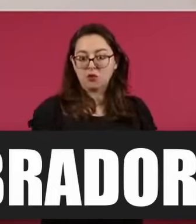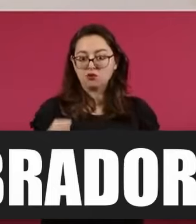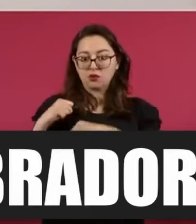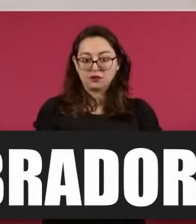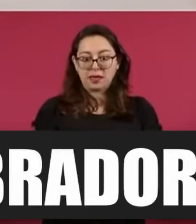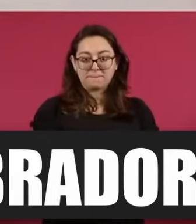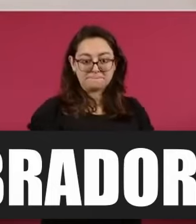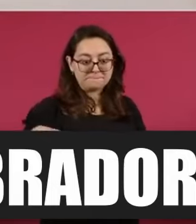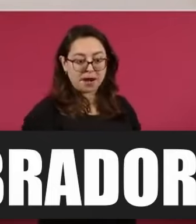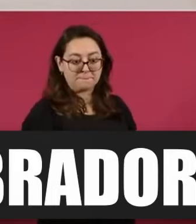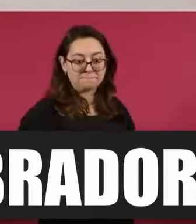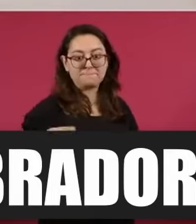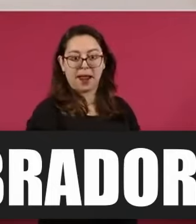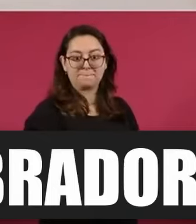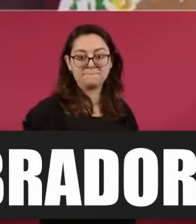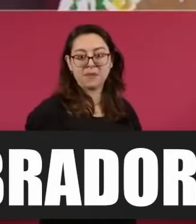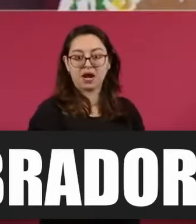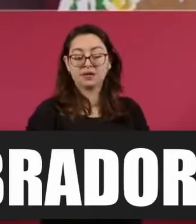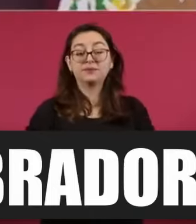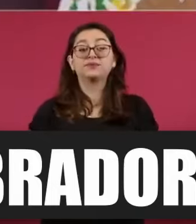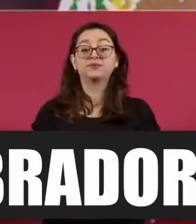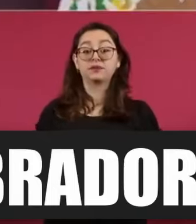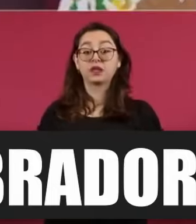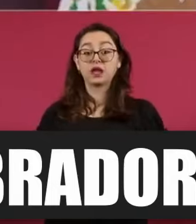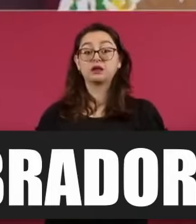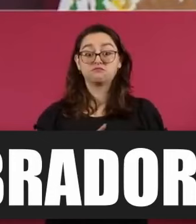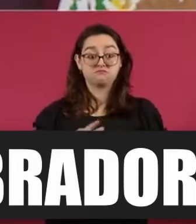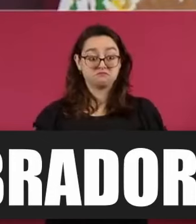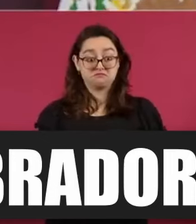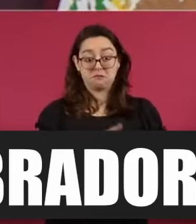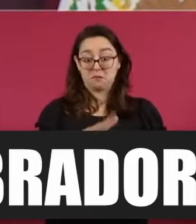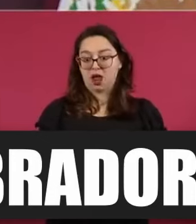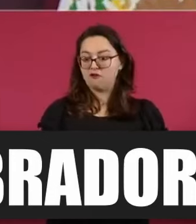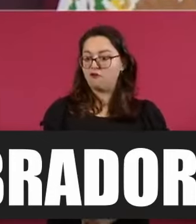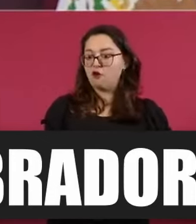muy poderosas y al mismo tiempo muy dañinas.